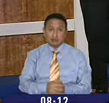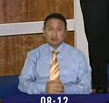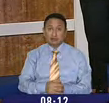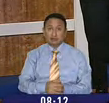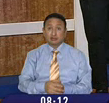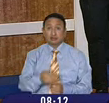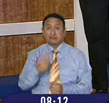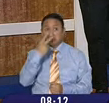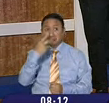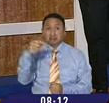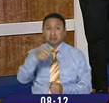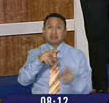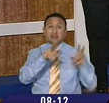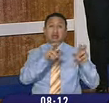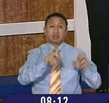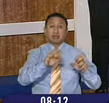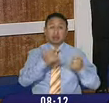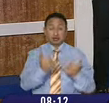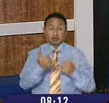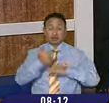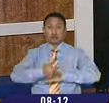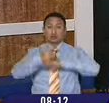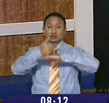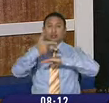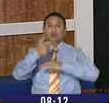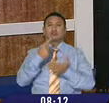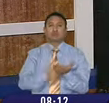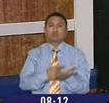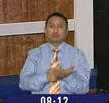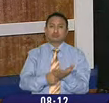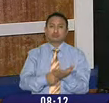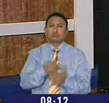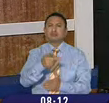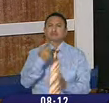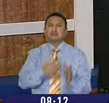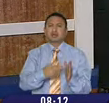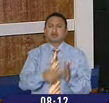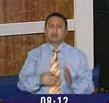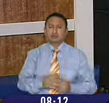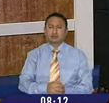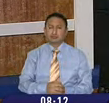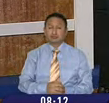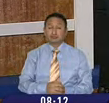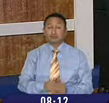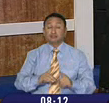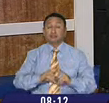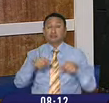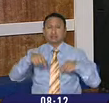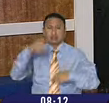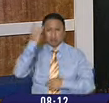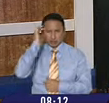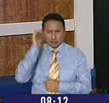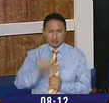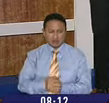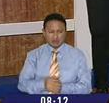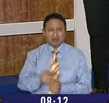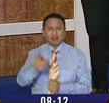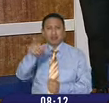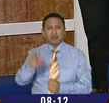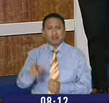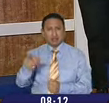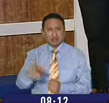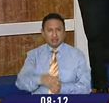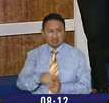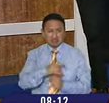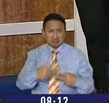se especula mucho en el tema, serán las autoridades que determinen pues qué sucedió en este caso, pero lo que nos preocupa es que hay gente pues que no le